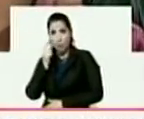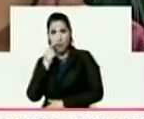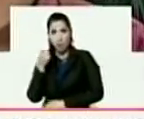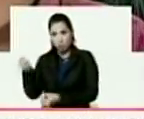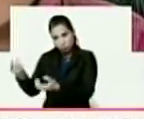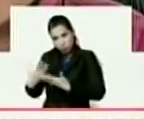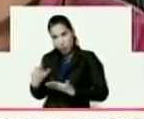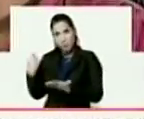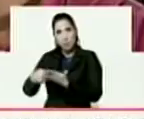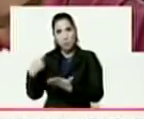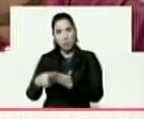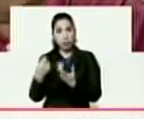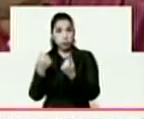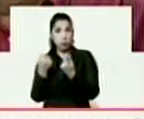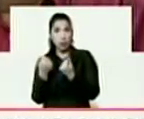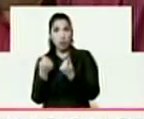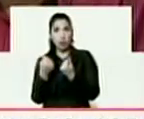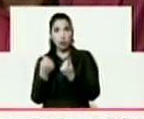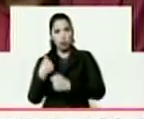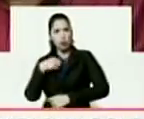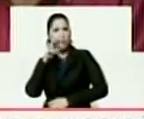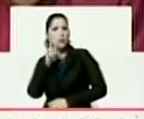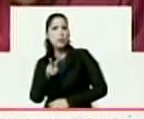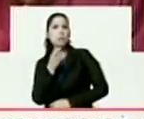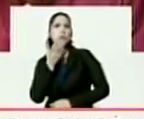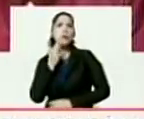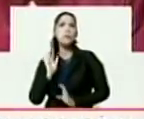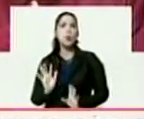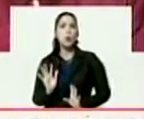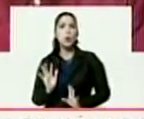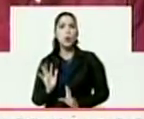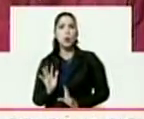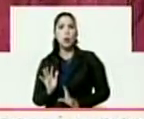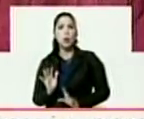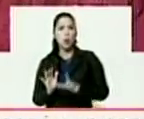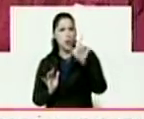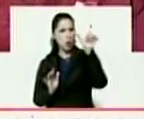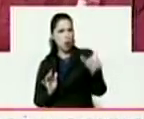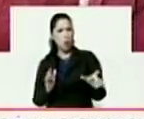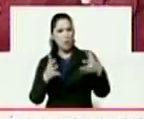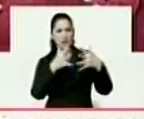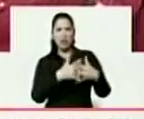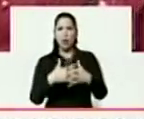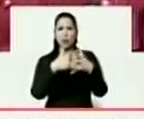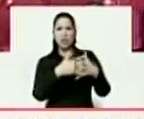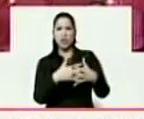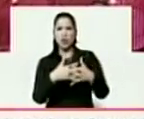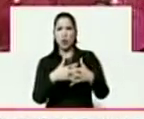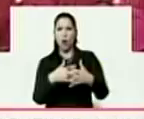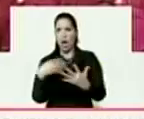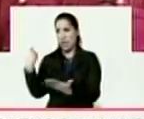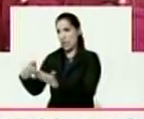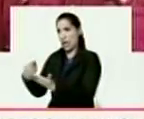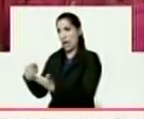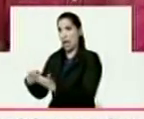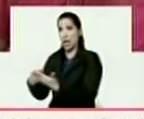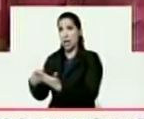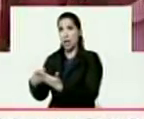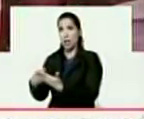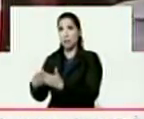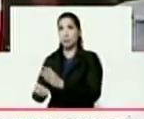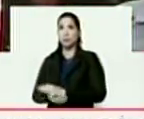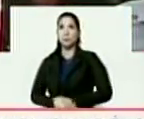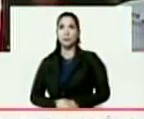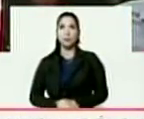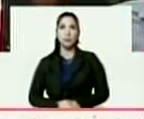yo vi en estos días a uno de estos dos señores y eeuu entregarle nada más y nada menos nada menos